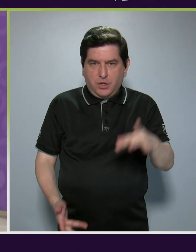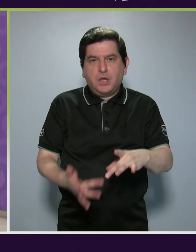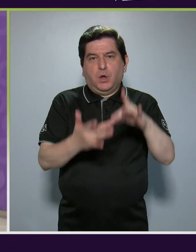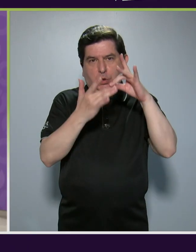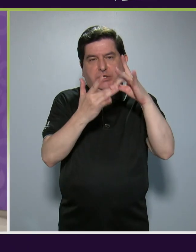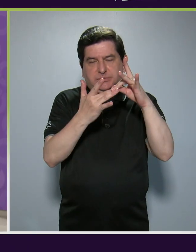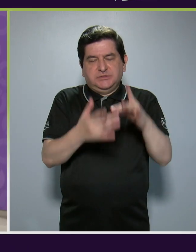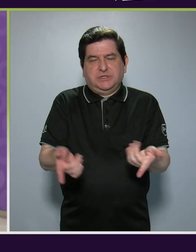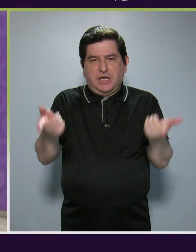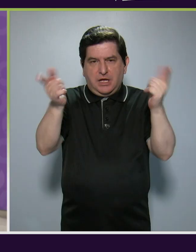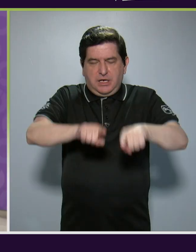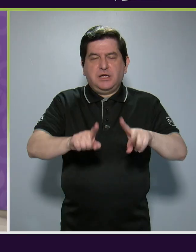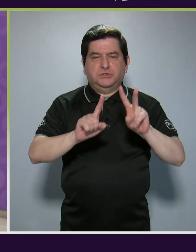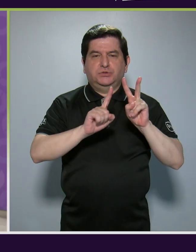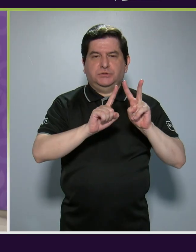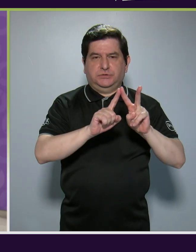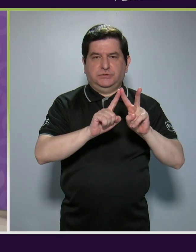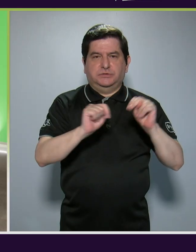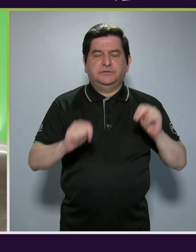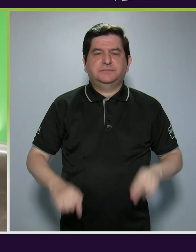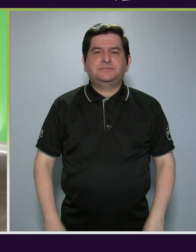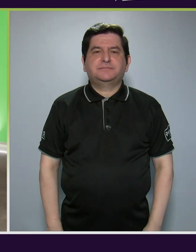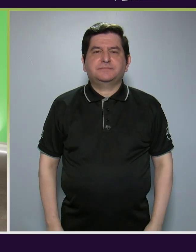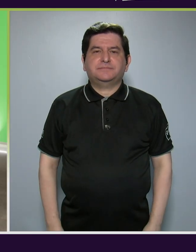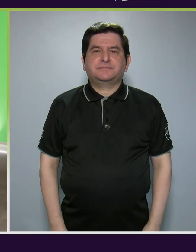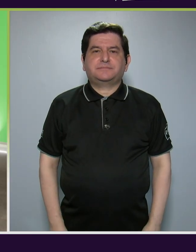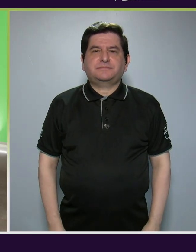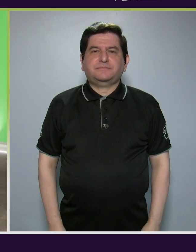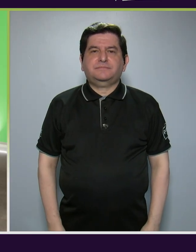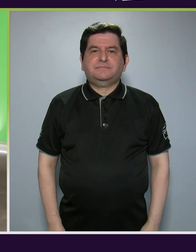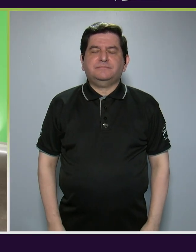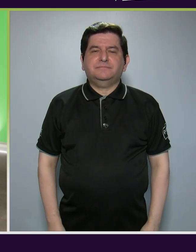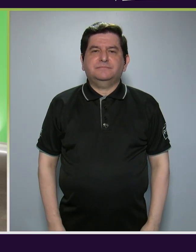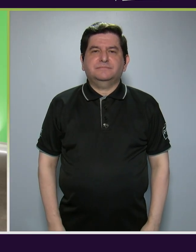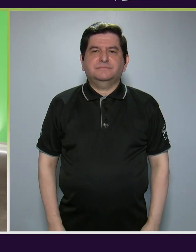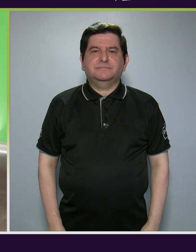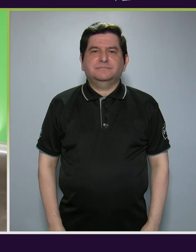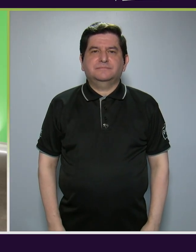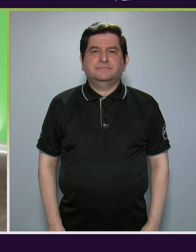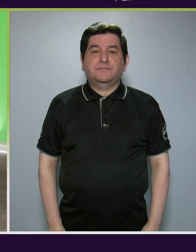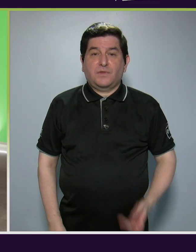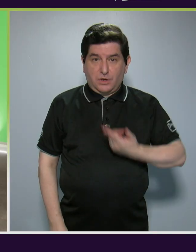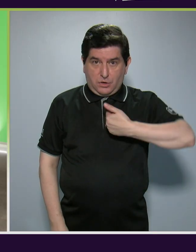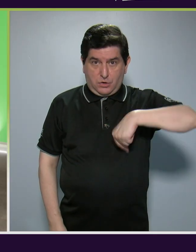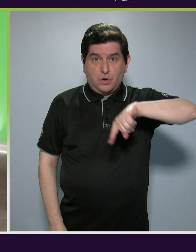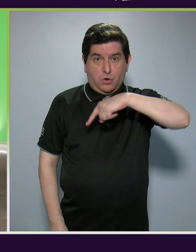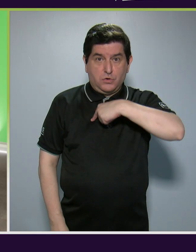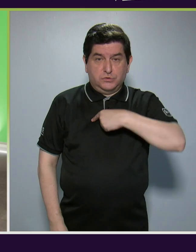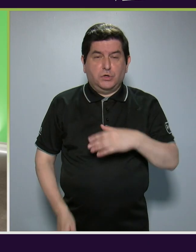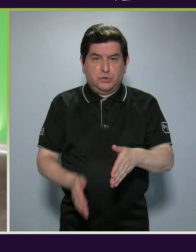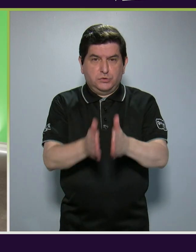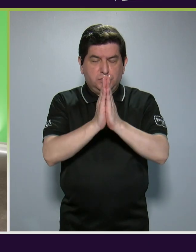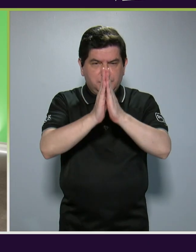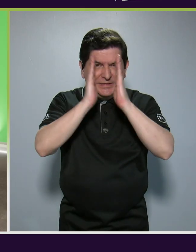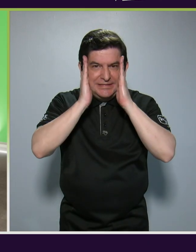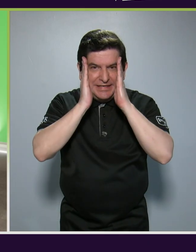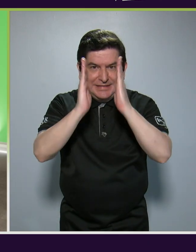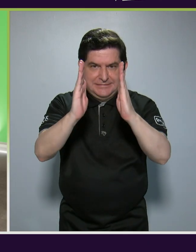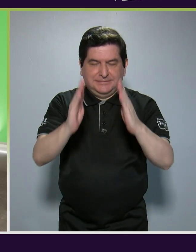¿verdad?, el caso de la península de Nicoya, ¿verdad? Entonces, aquí es donde hacemos ese llamado de